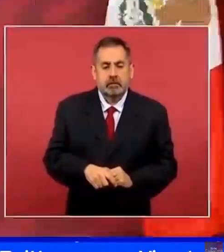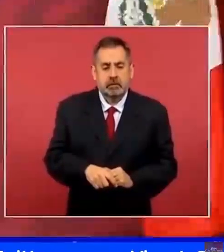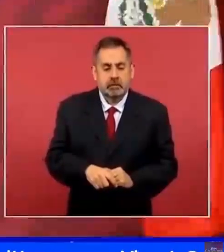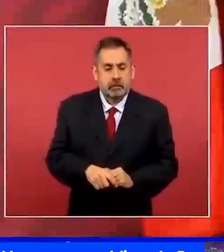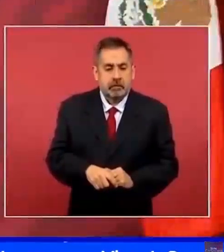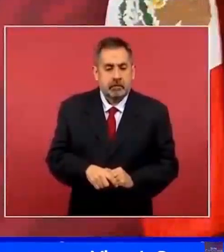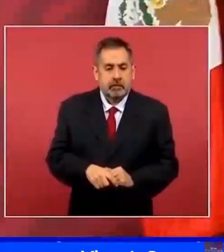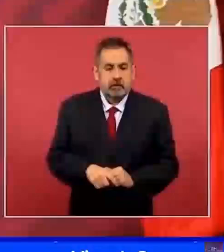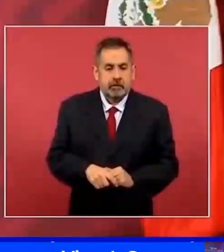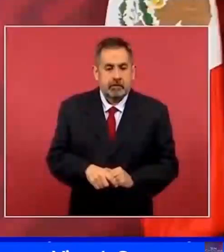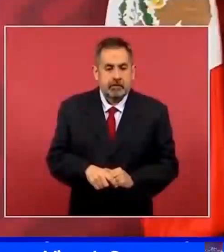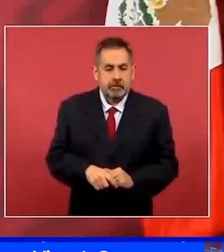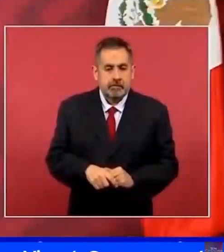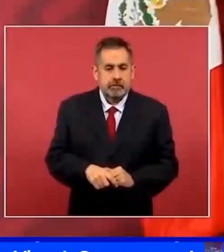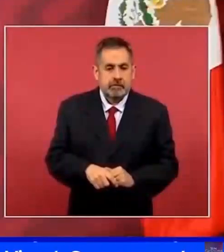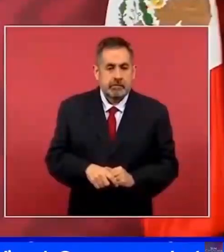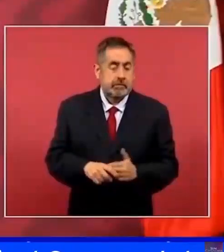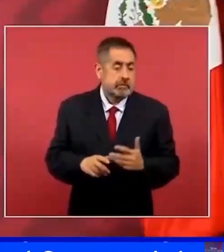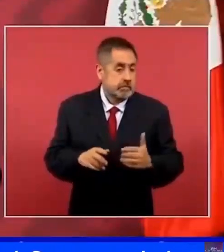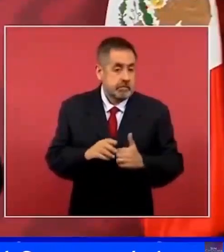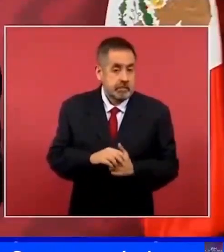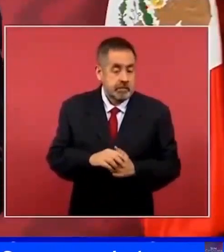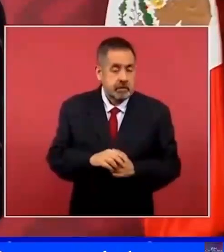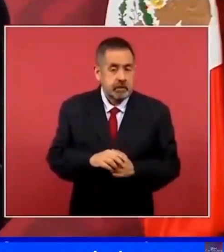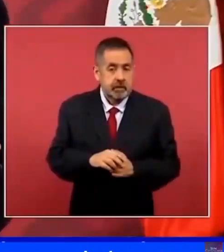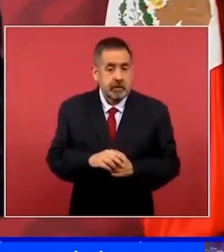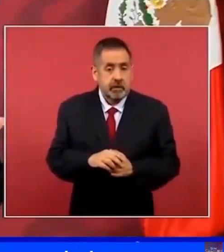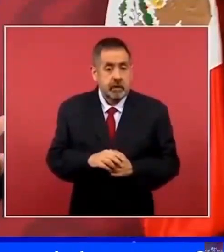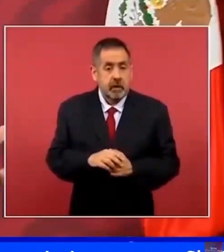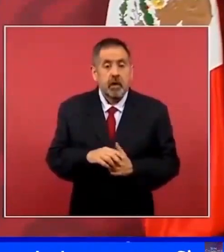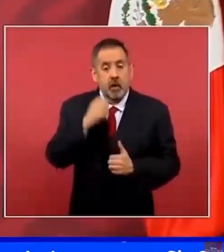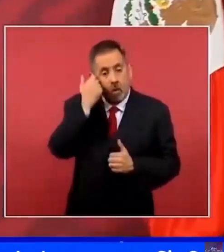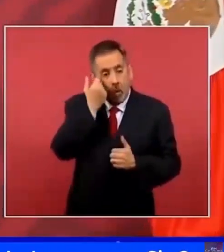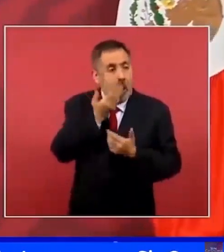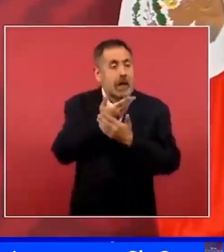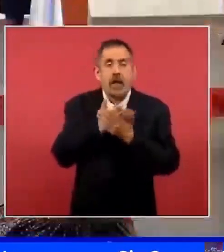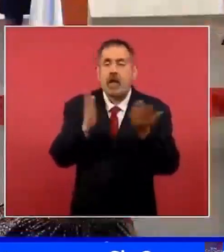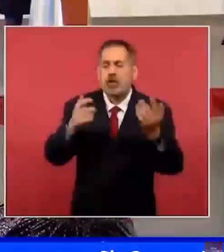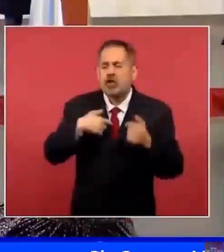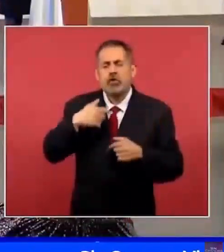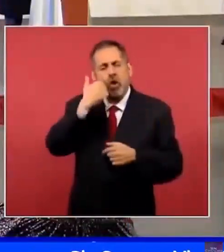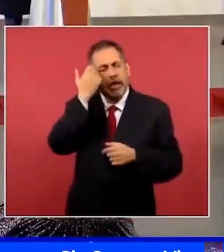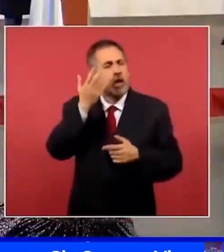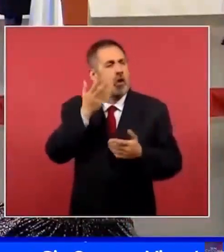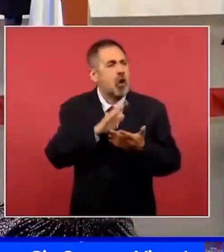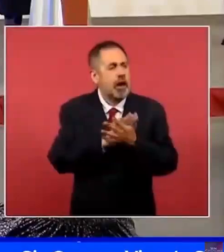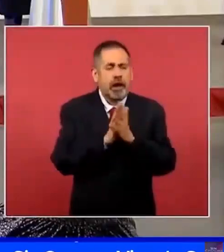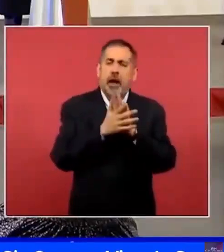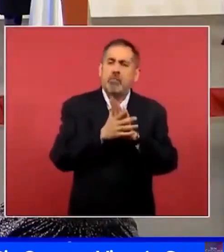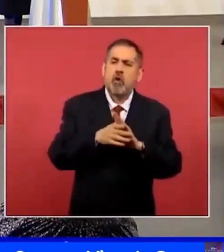Porque también no cualquiera puede ser fifí.